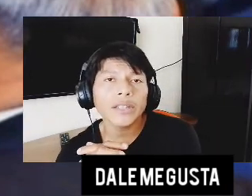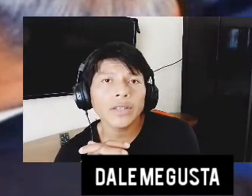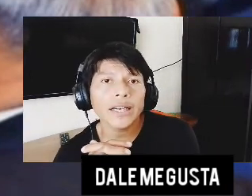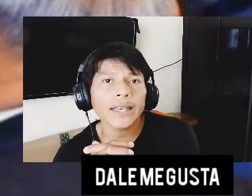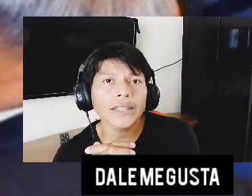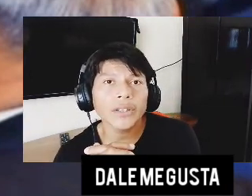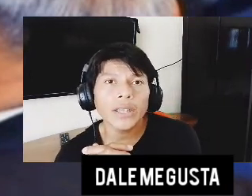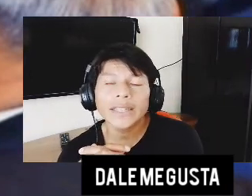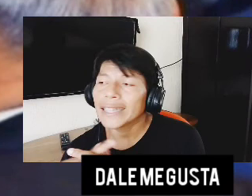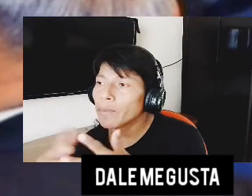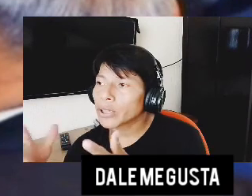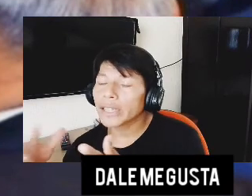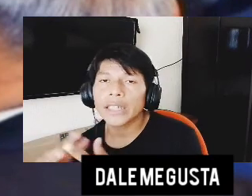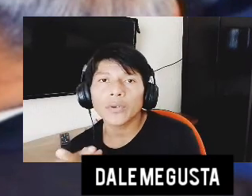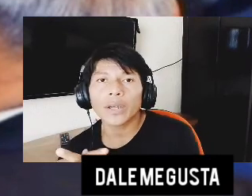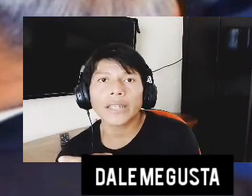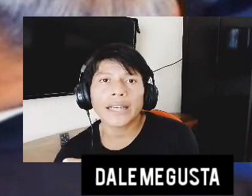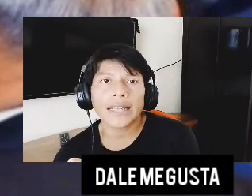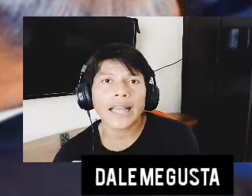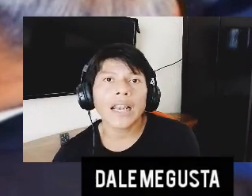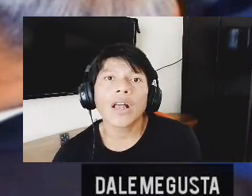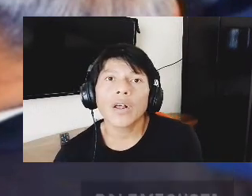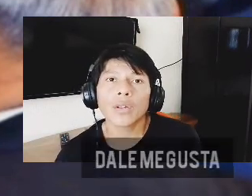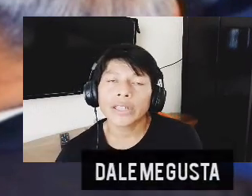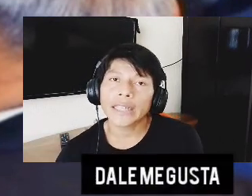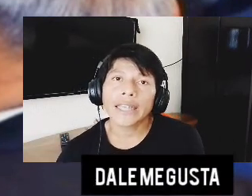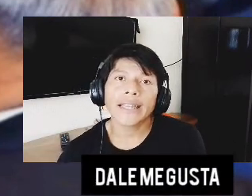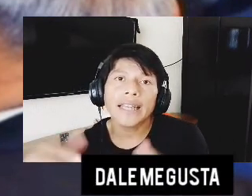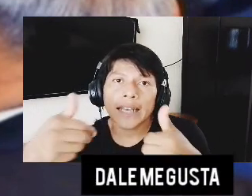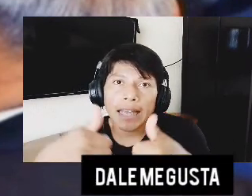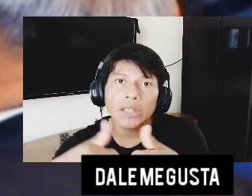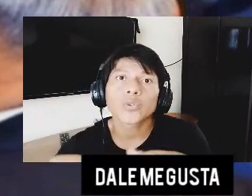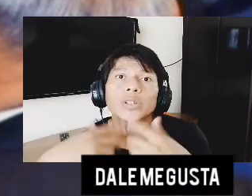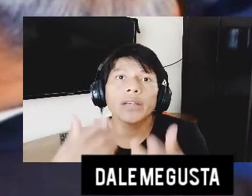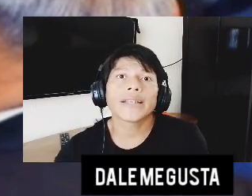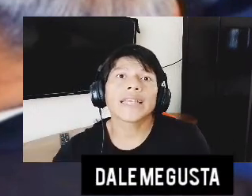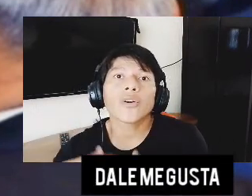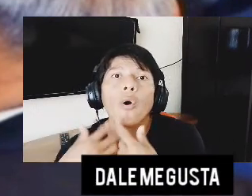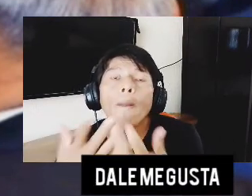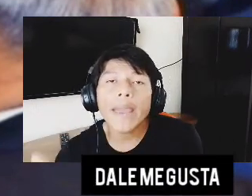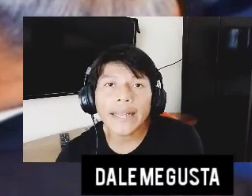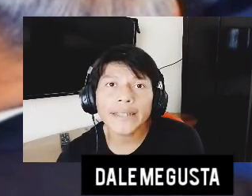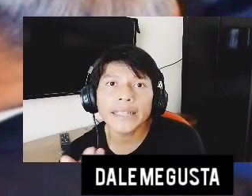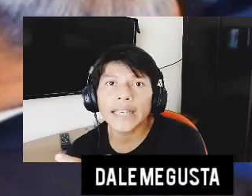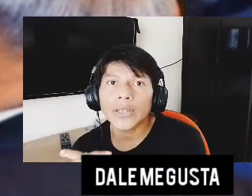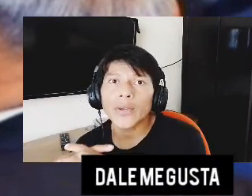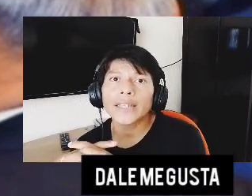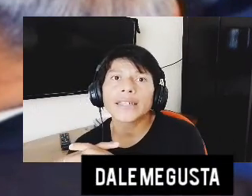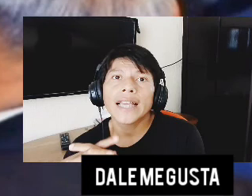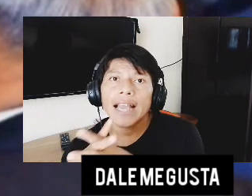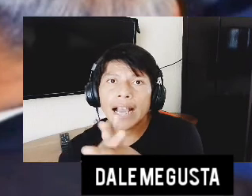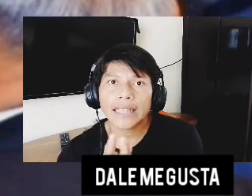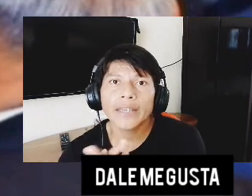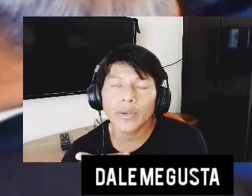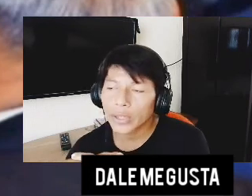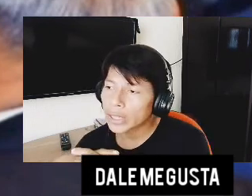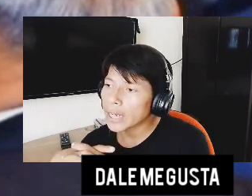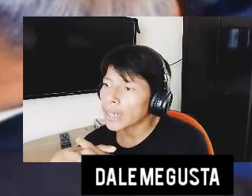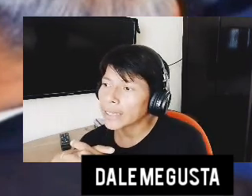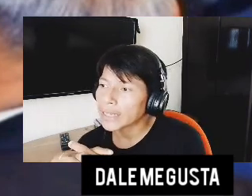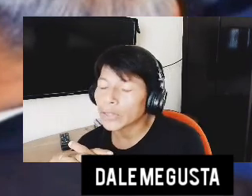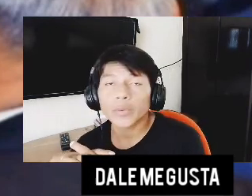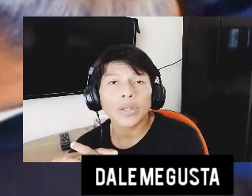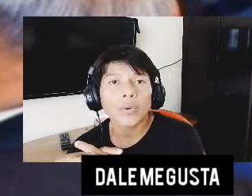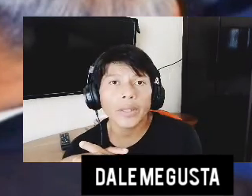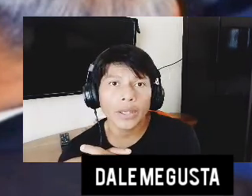sigamos creciendo en el canal, señores. Sigamos creciendo en el canal. Denle like, suscríbanse, comenten, señores. Aquí vamos a